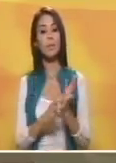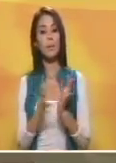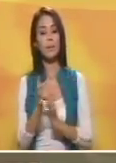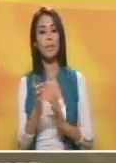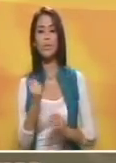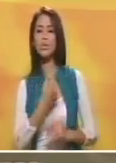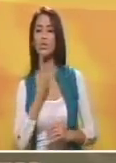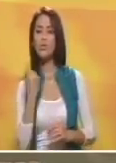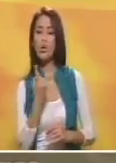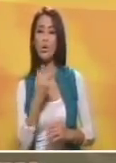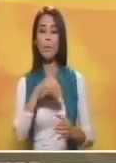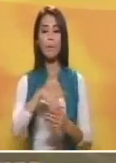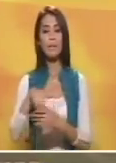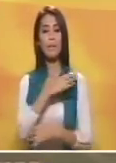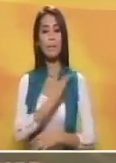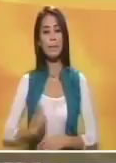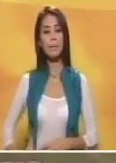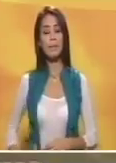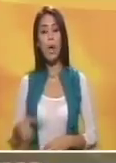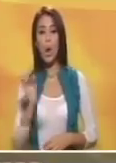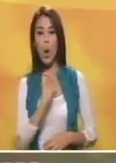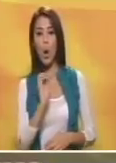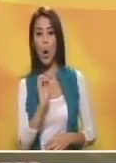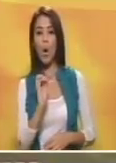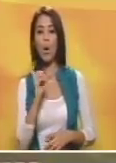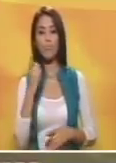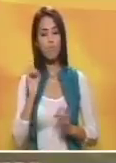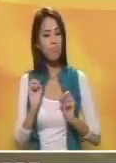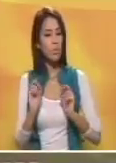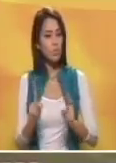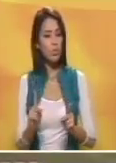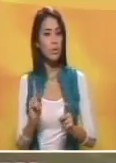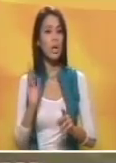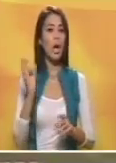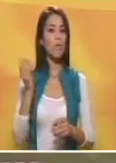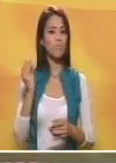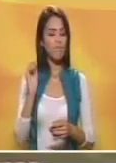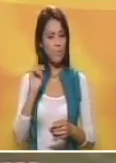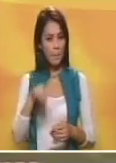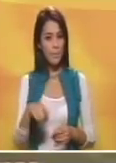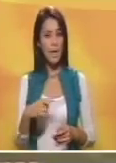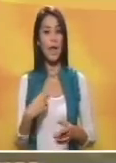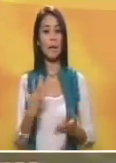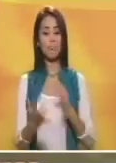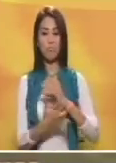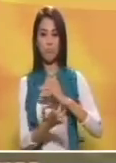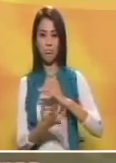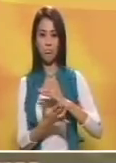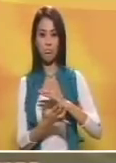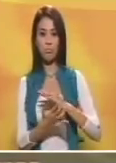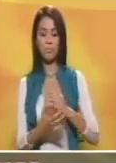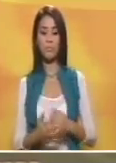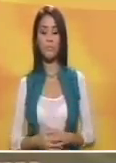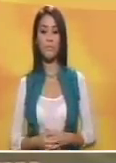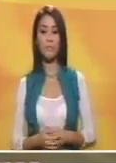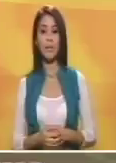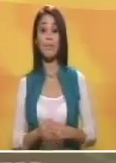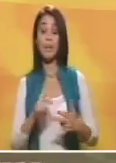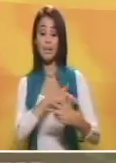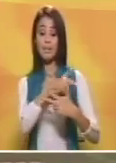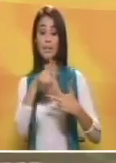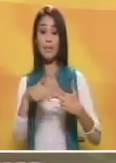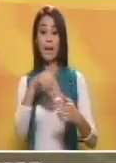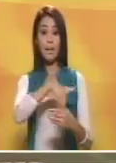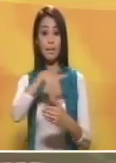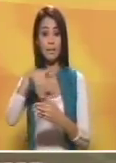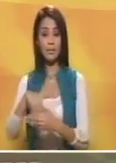habrá una elección presidencial o hay todavía la oportunidad y la posibilidad técnica inclusive de hacer estos tres